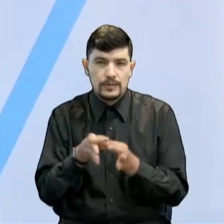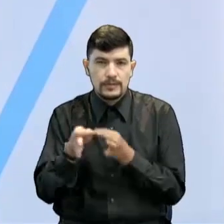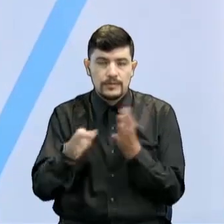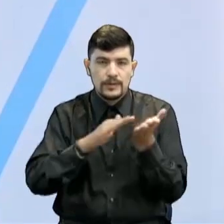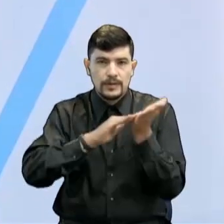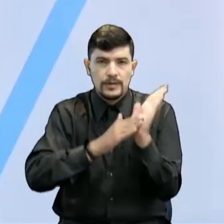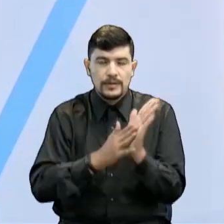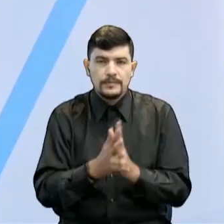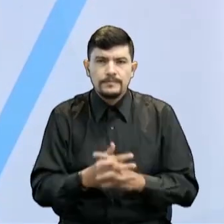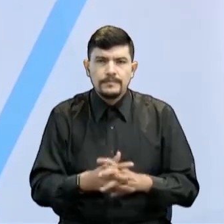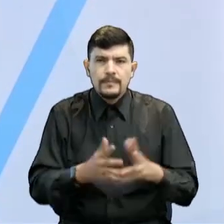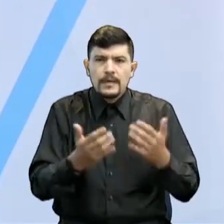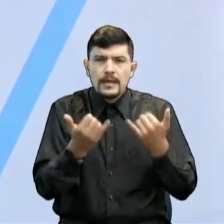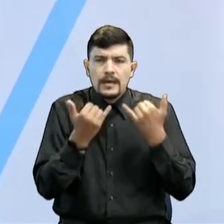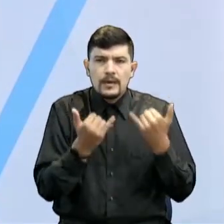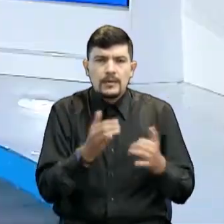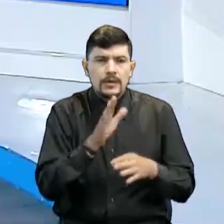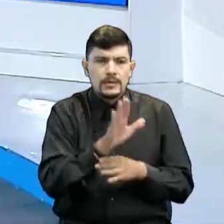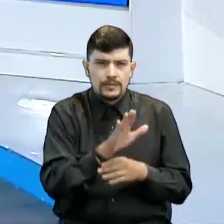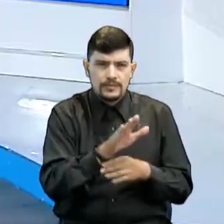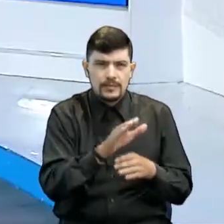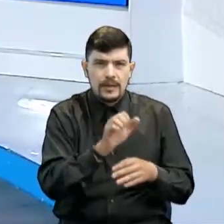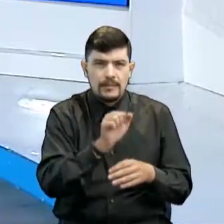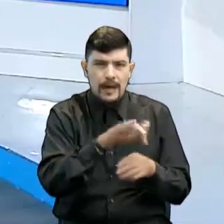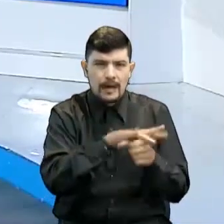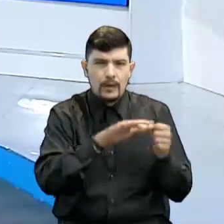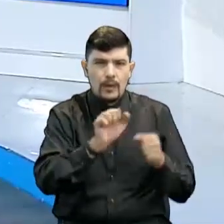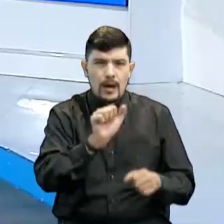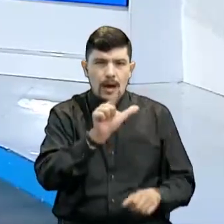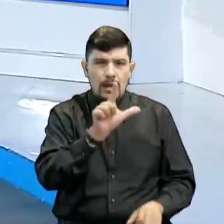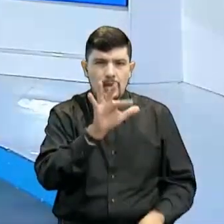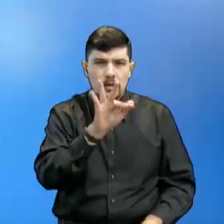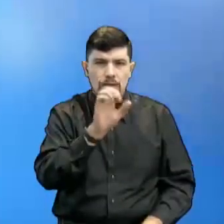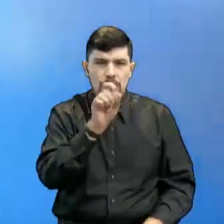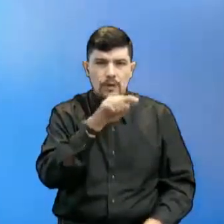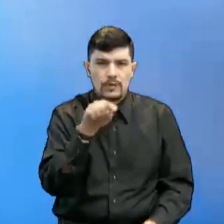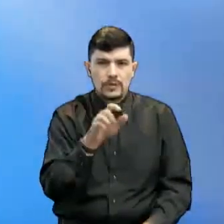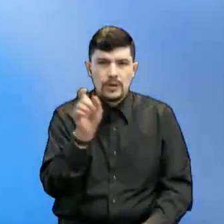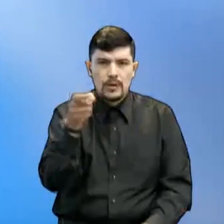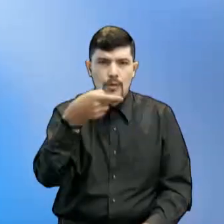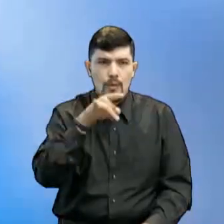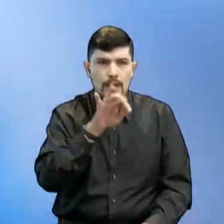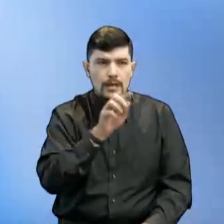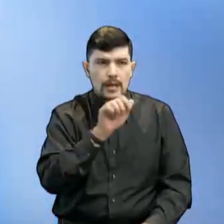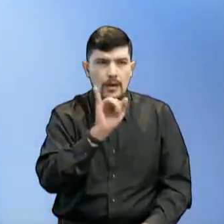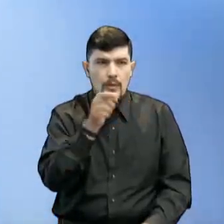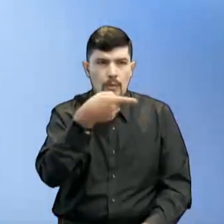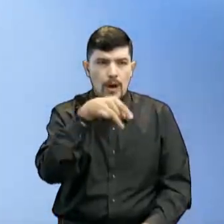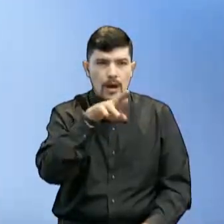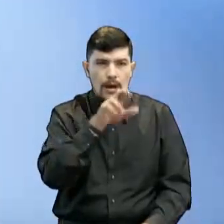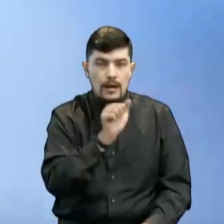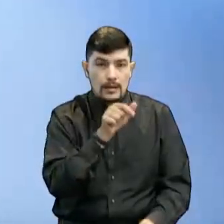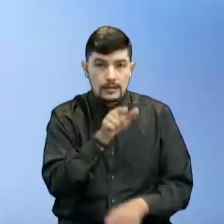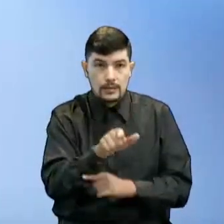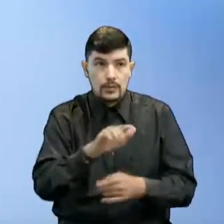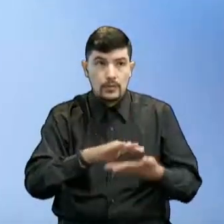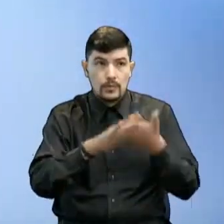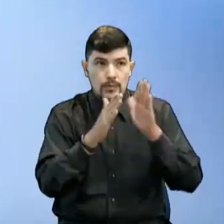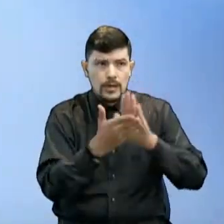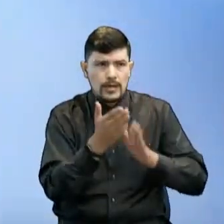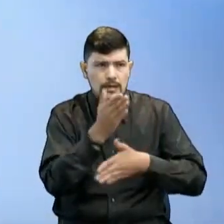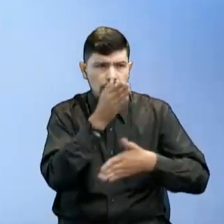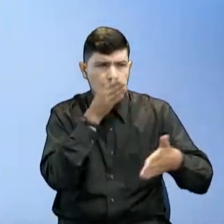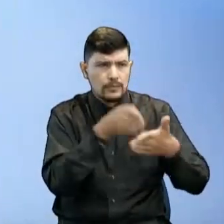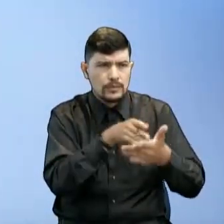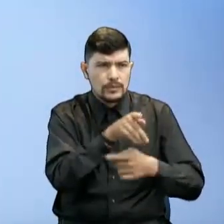Florida Blanca. Nos vamos ahora hacia Altos de Guatiguará, ya que la comunidad denuncia lo que sería un daño ambiental impresionante que se